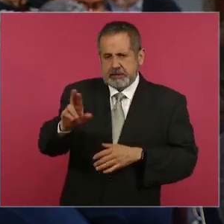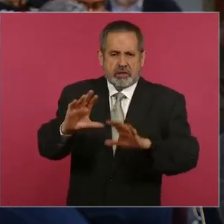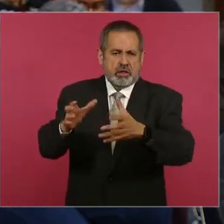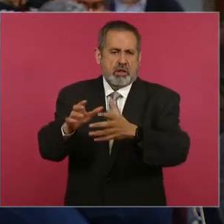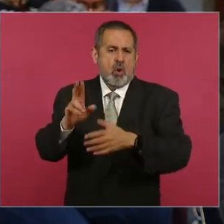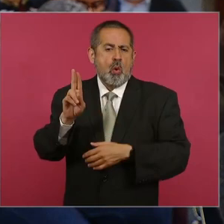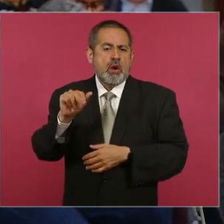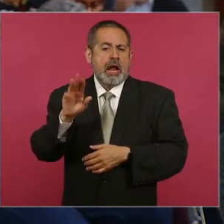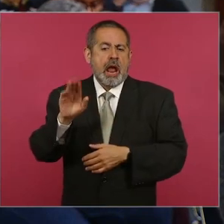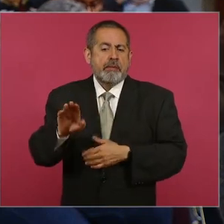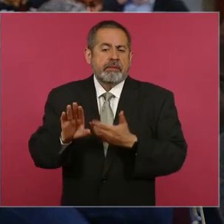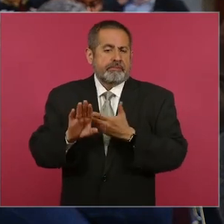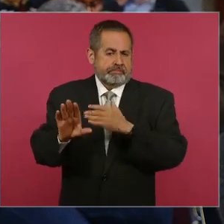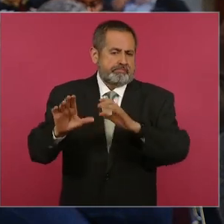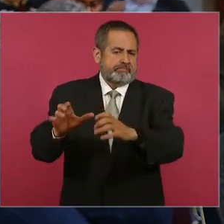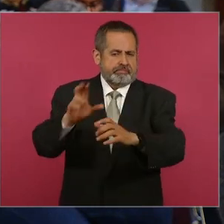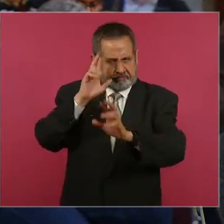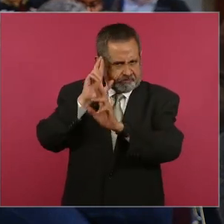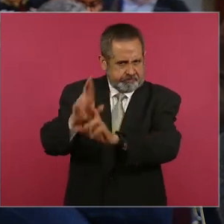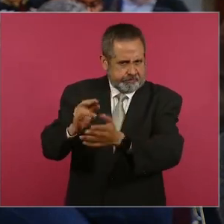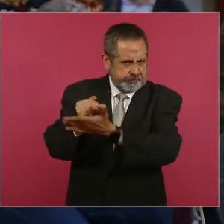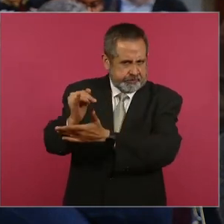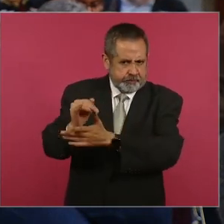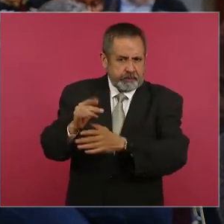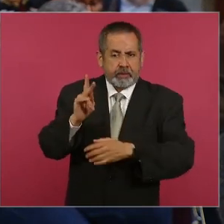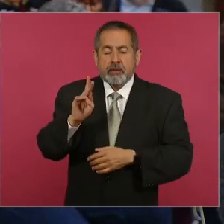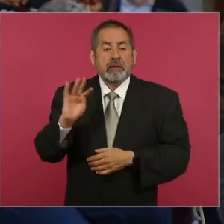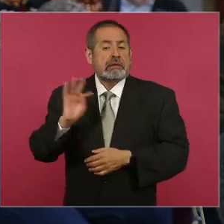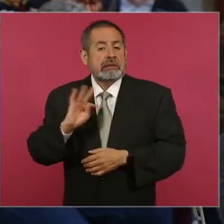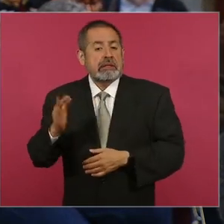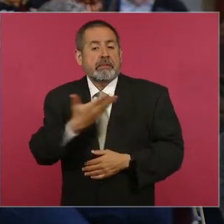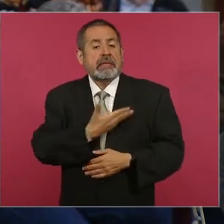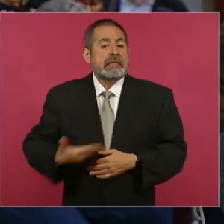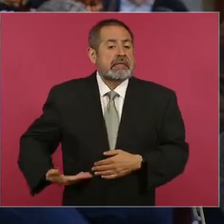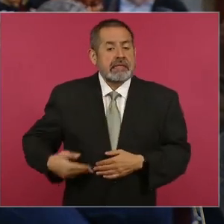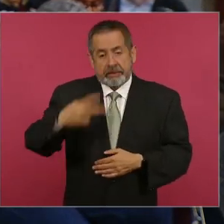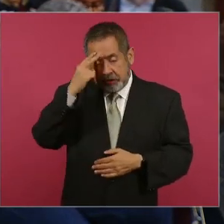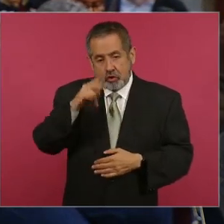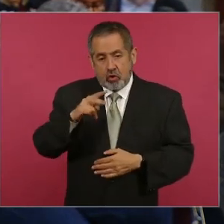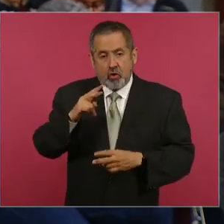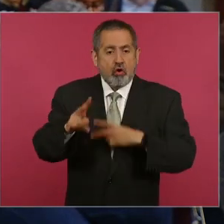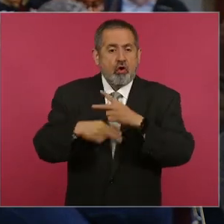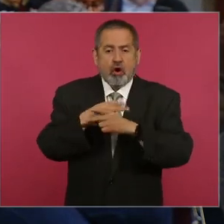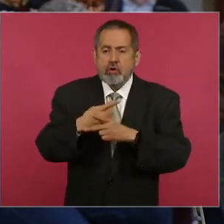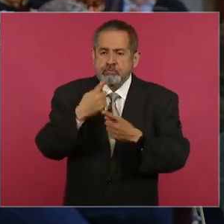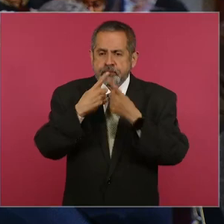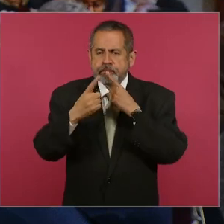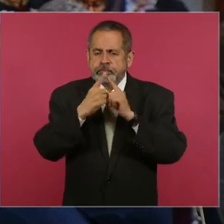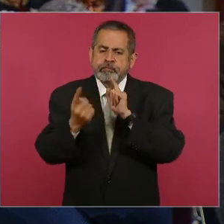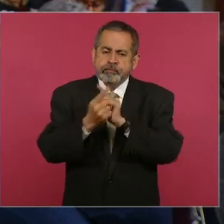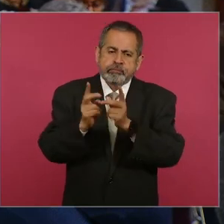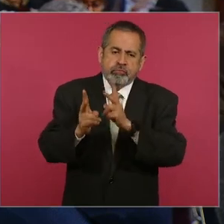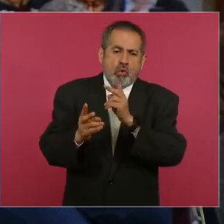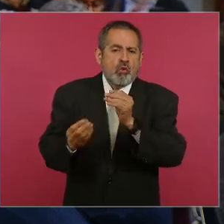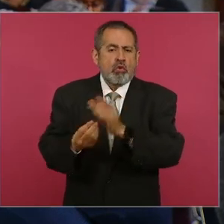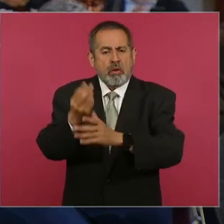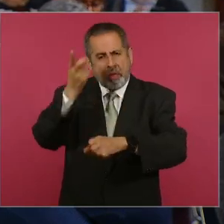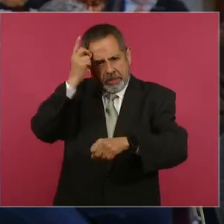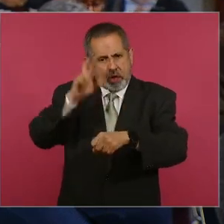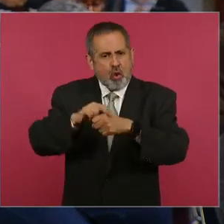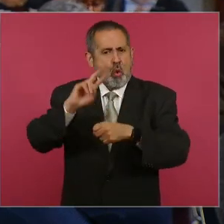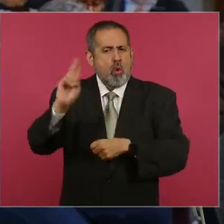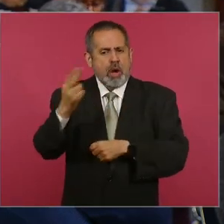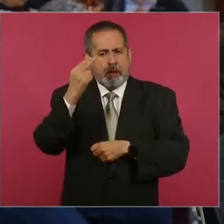pero si estaría dispuesto el presidente de la República a sostener un encuentro con el nuevo rector de la